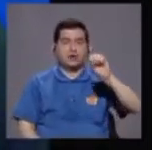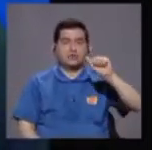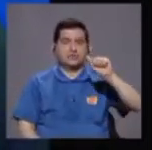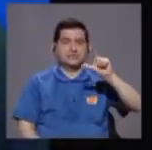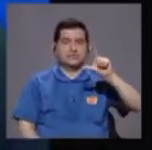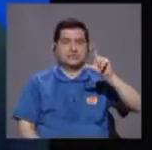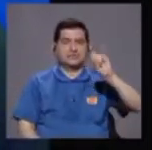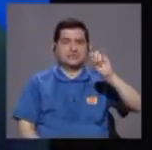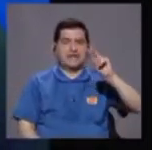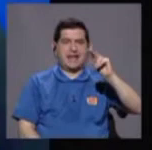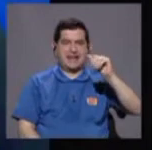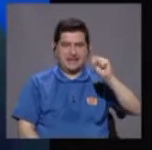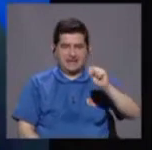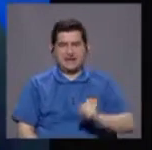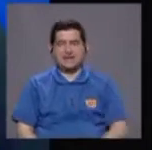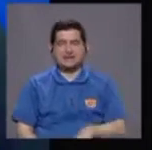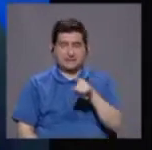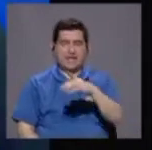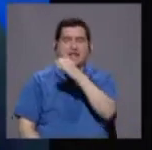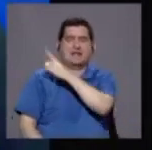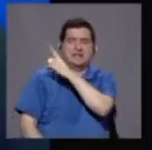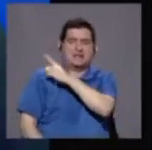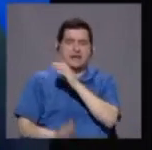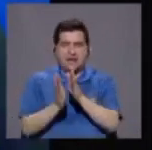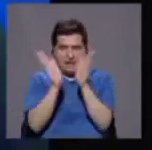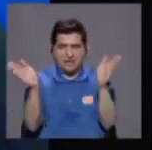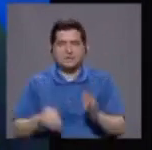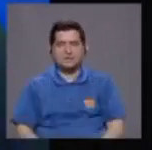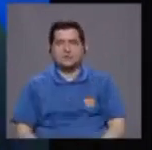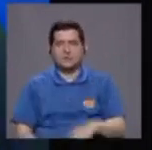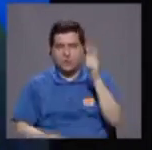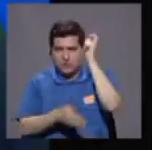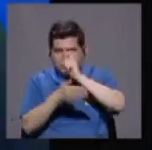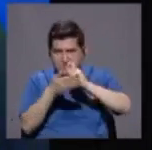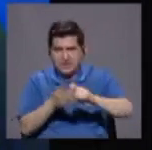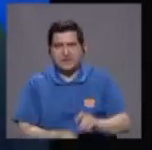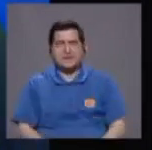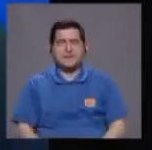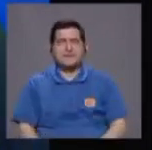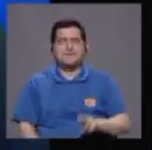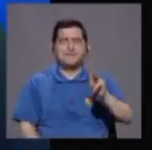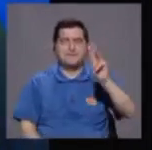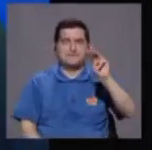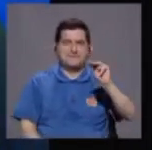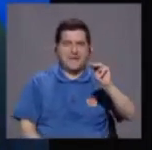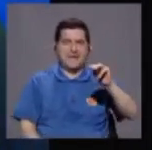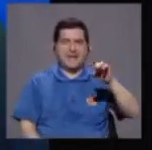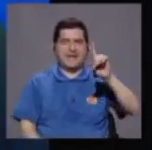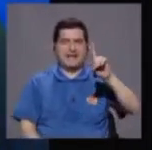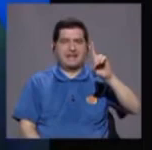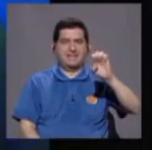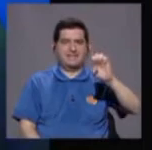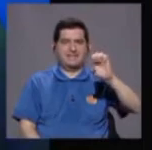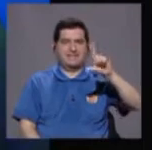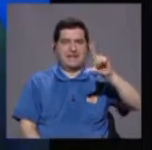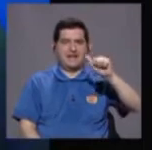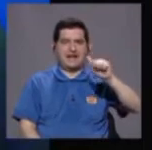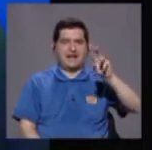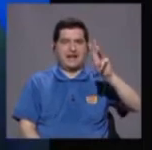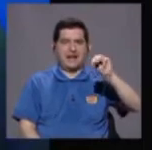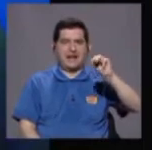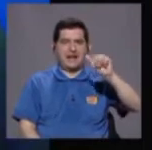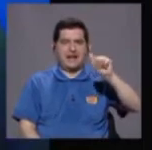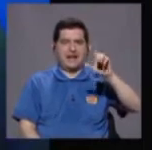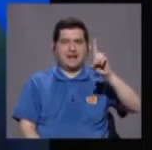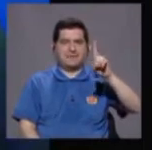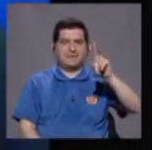como director general, siendo secretario Miguel de la Madrid Hurtado. En mi caso, yo estaba ahí